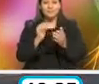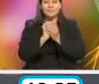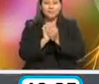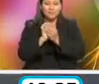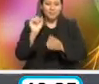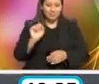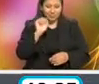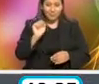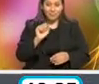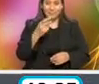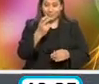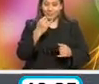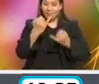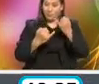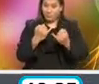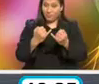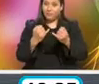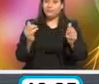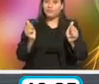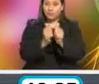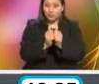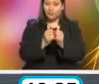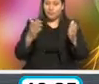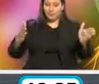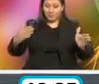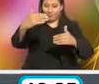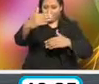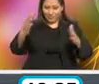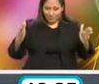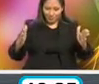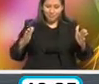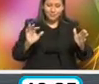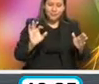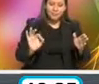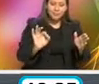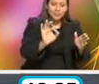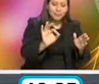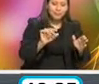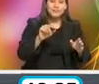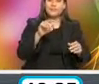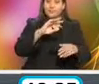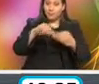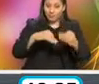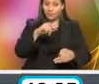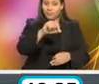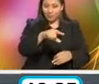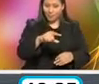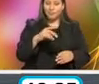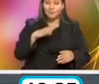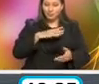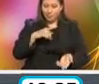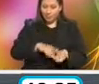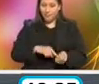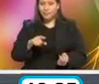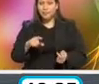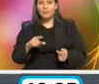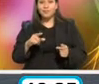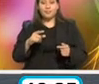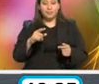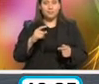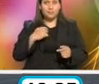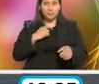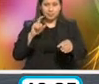azar. Todos estos juegos se mezclan en este tablero. Y entonces todos los personajes están metidos en esta dinámica. Y algunos no saben si son